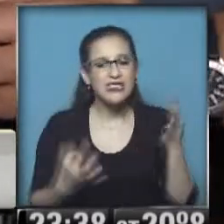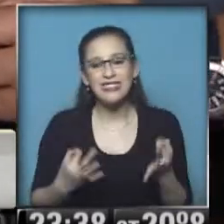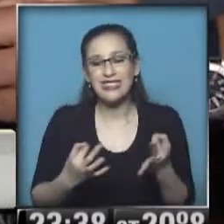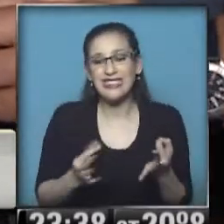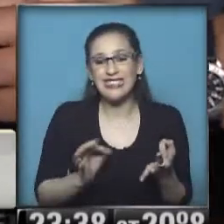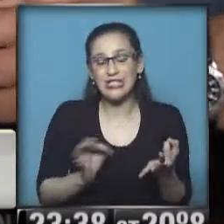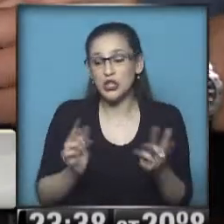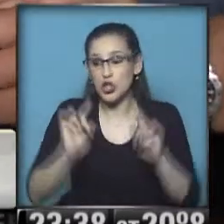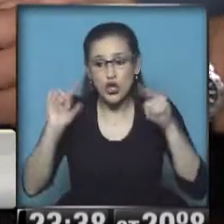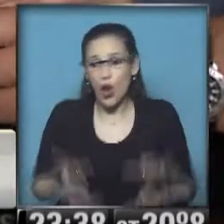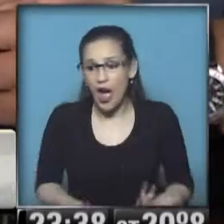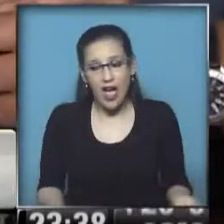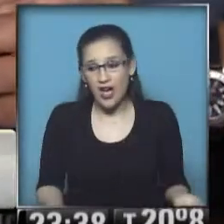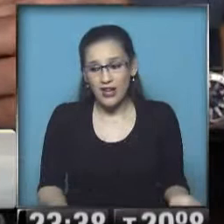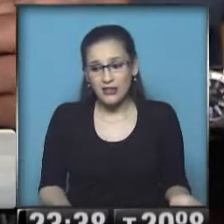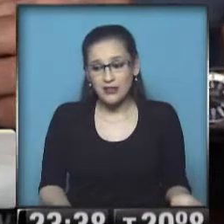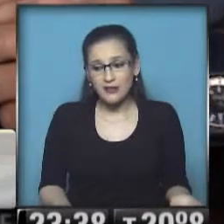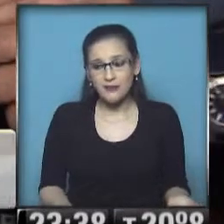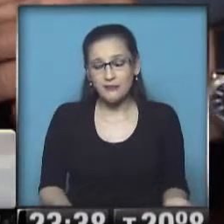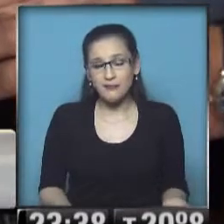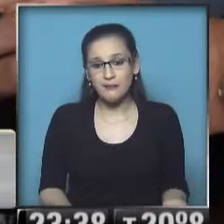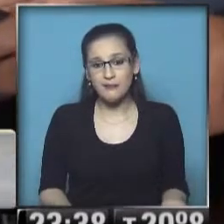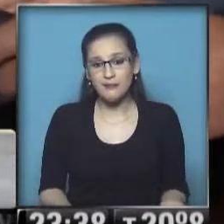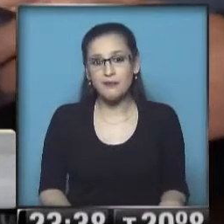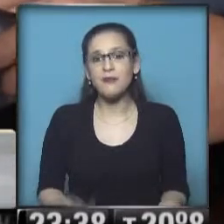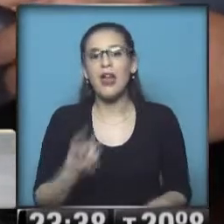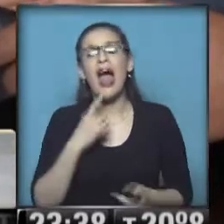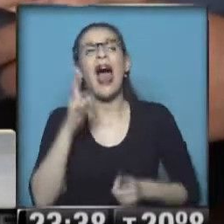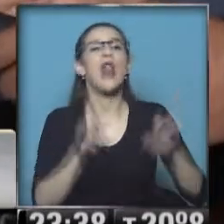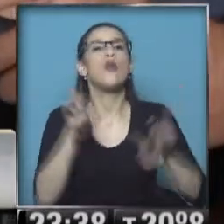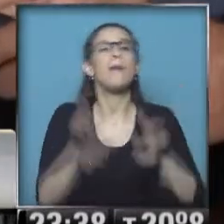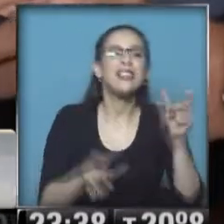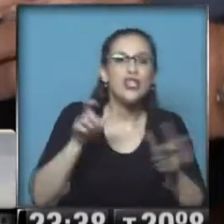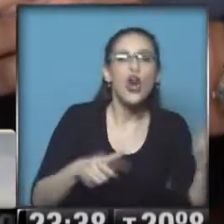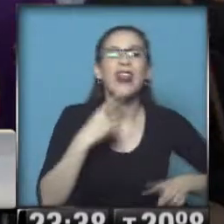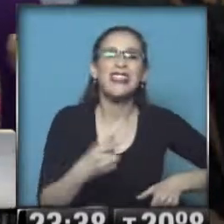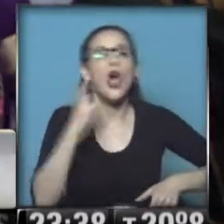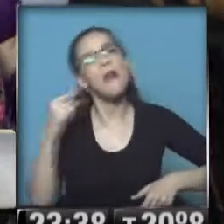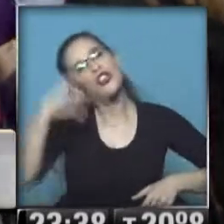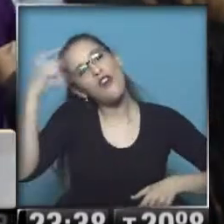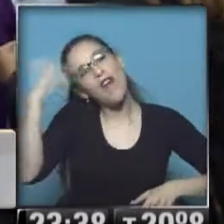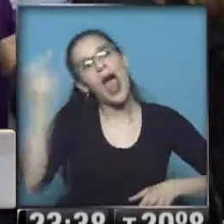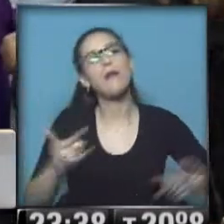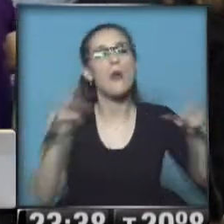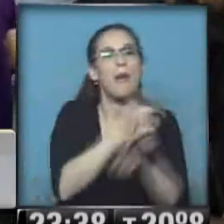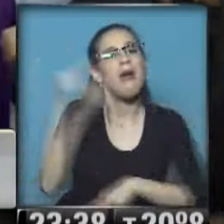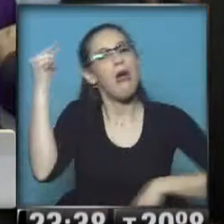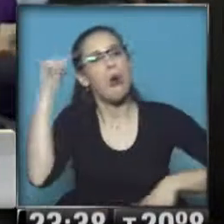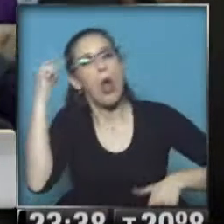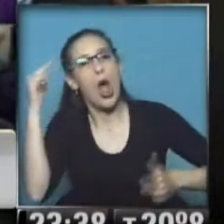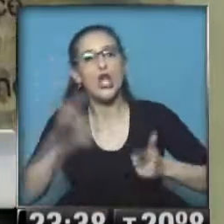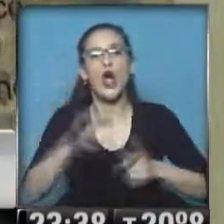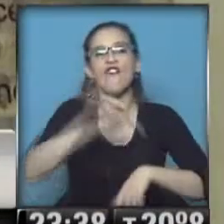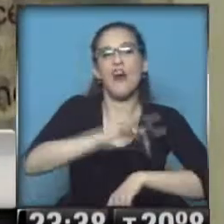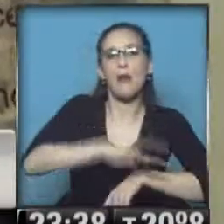las hipótesis que presentan los defensores sobre problemas de epilepsia o problemas neurológicos. Todo esto se da por